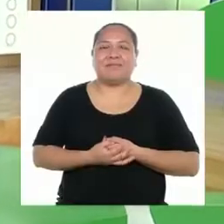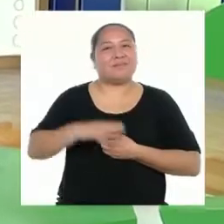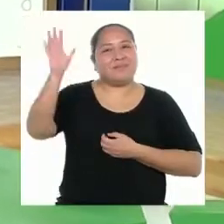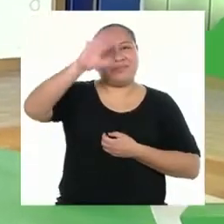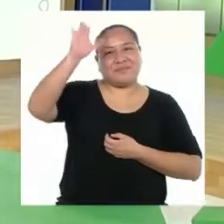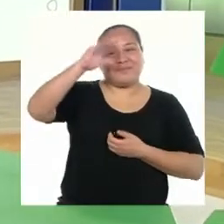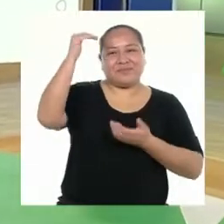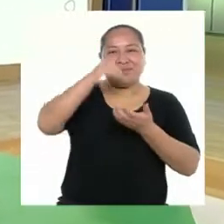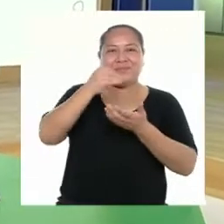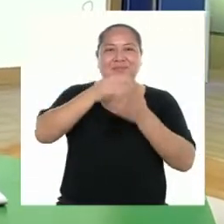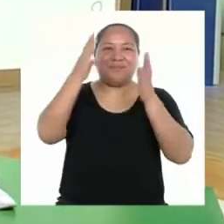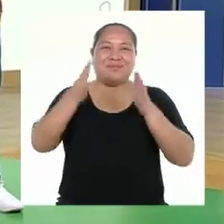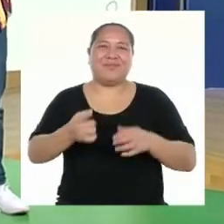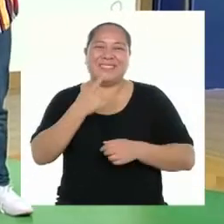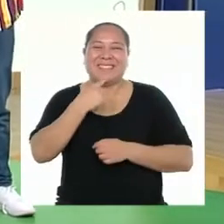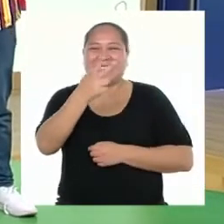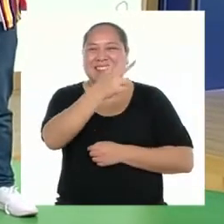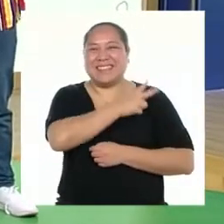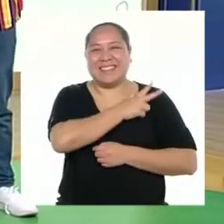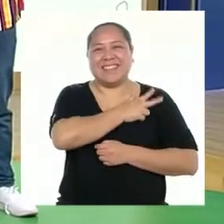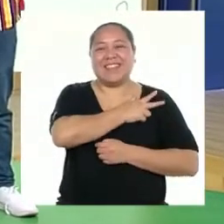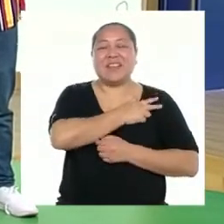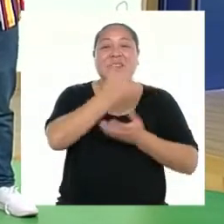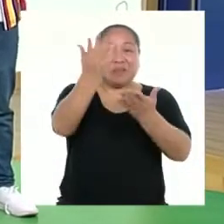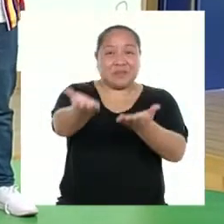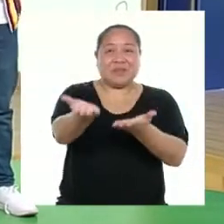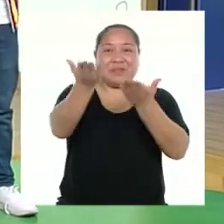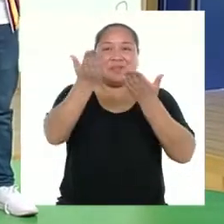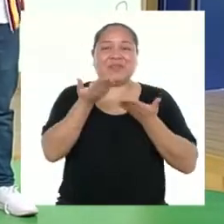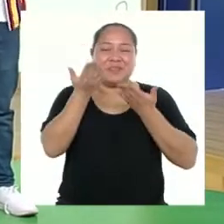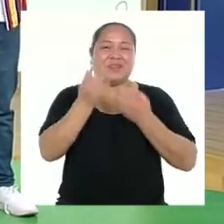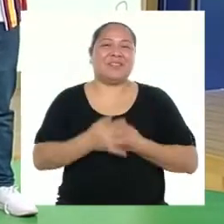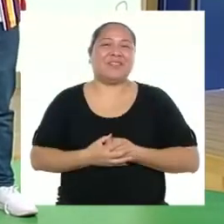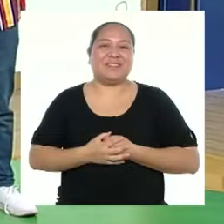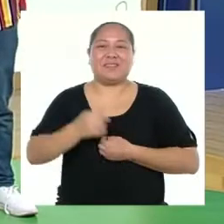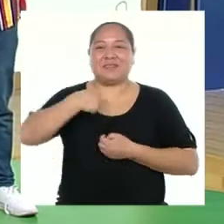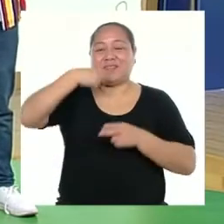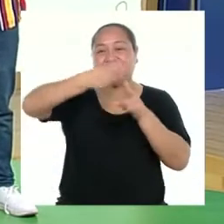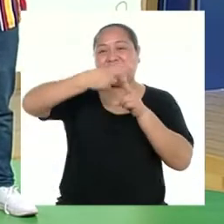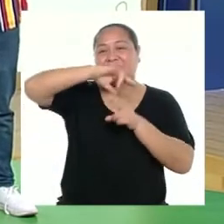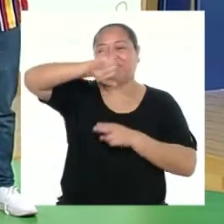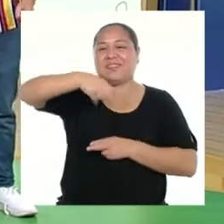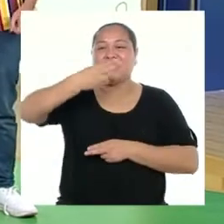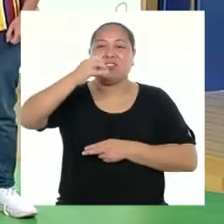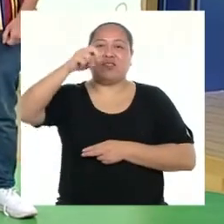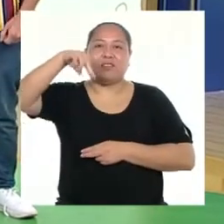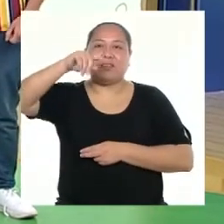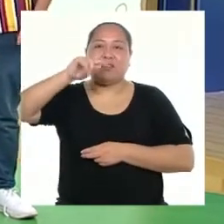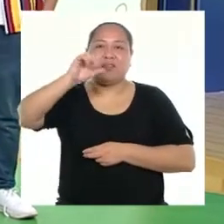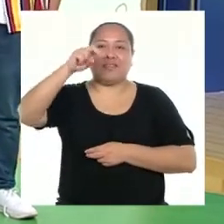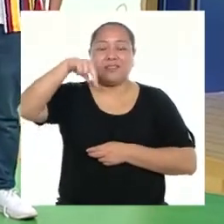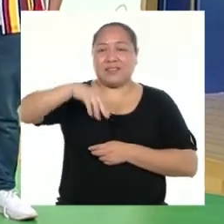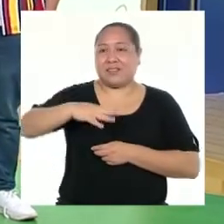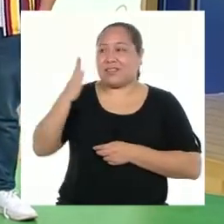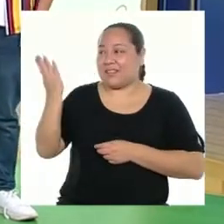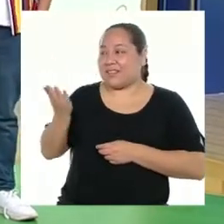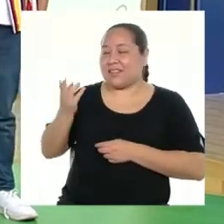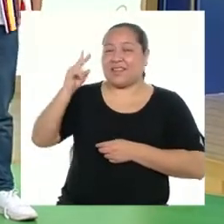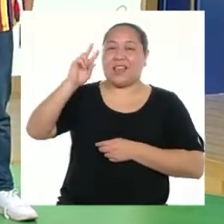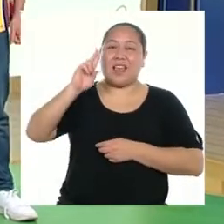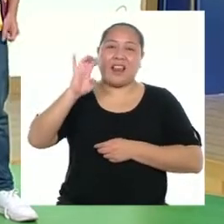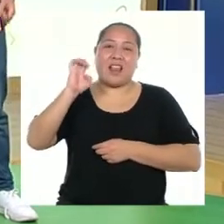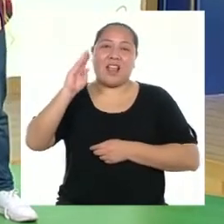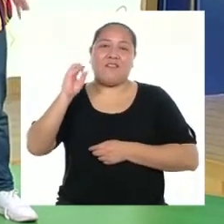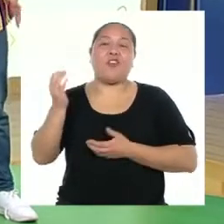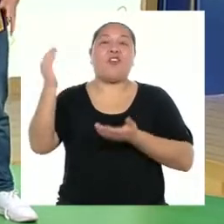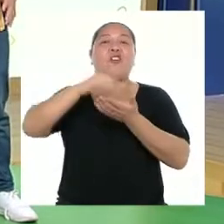Hola, hola estudiantes de tercero de secundaria. Bienvenidas y bienvenidos. Yo soy Jonathan Hernández, él es Rebot y